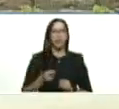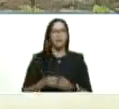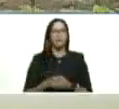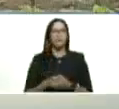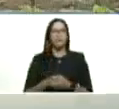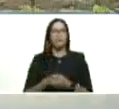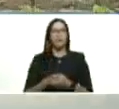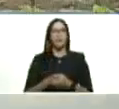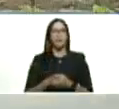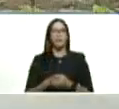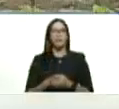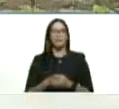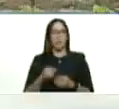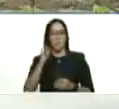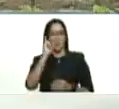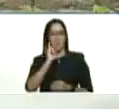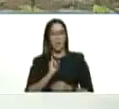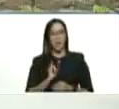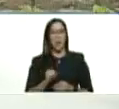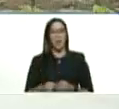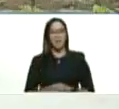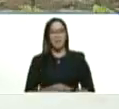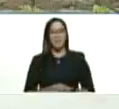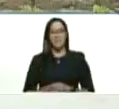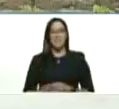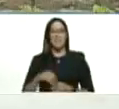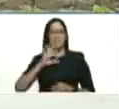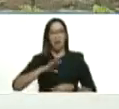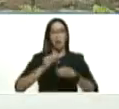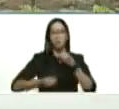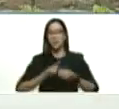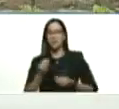Está más delgado, ¿vale? Estás haciendo,